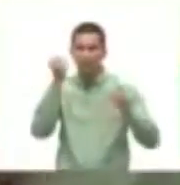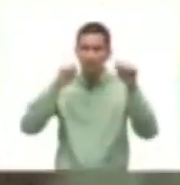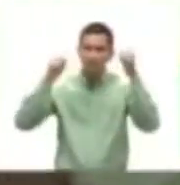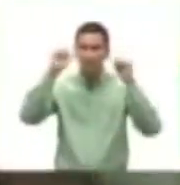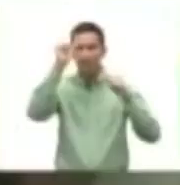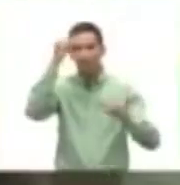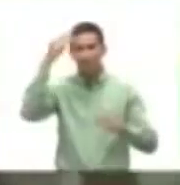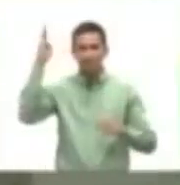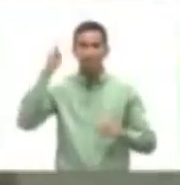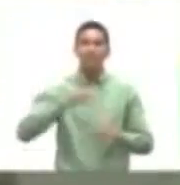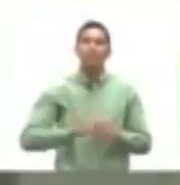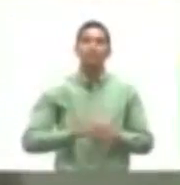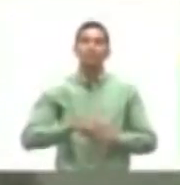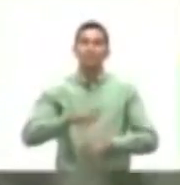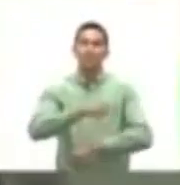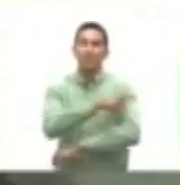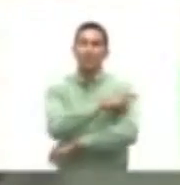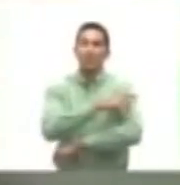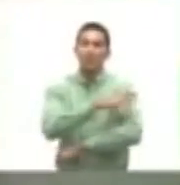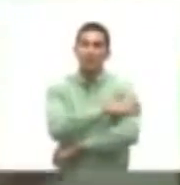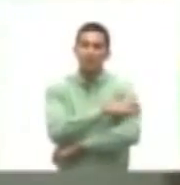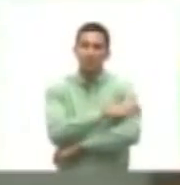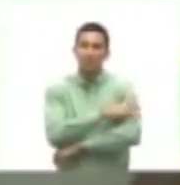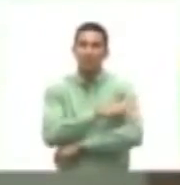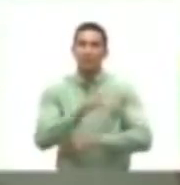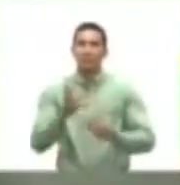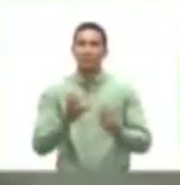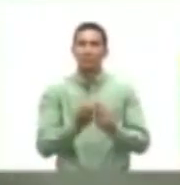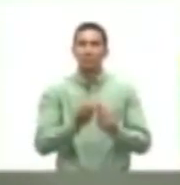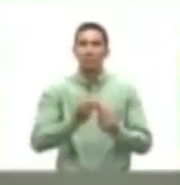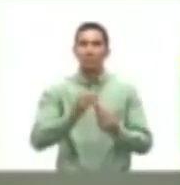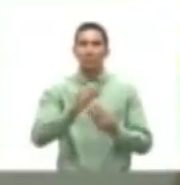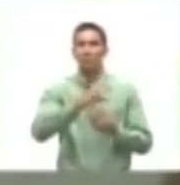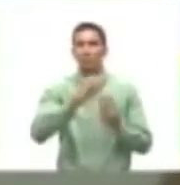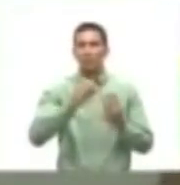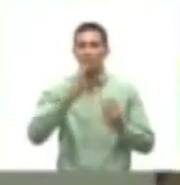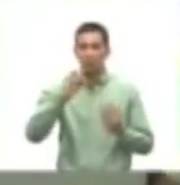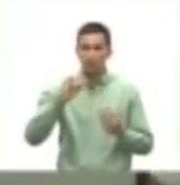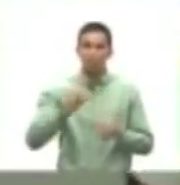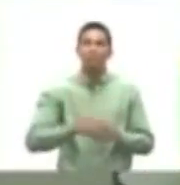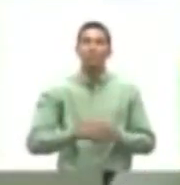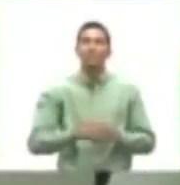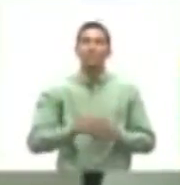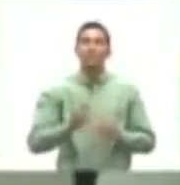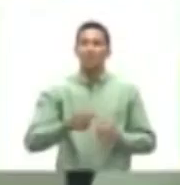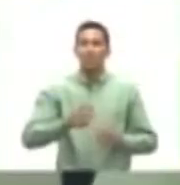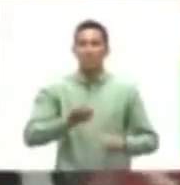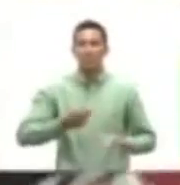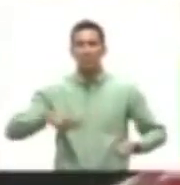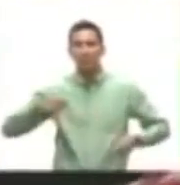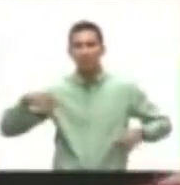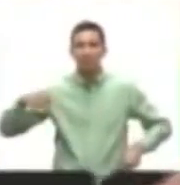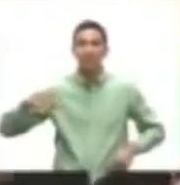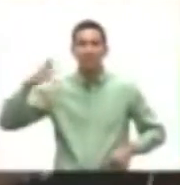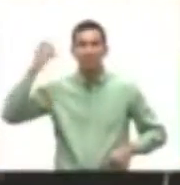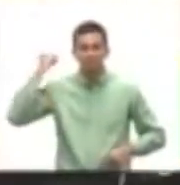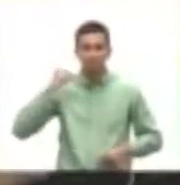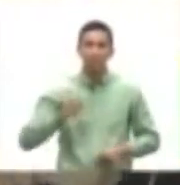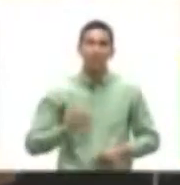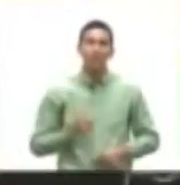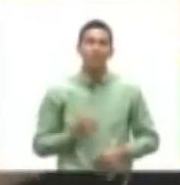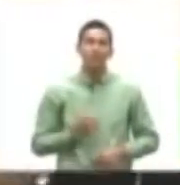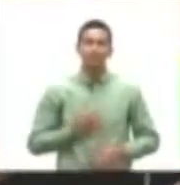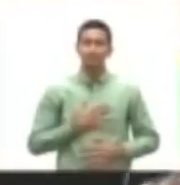2007, fue capitana juvenil del Country Club, además de haber recibido clases de danza tradicional en su niñez. Soy